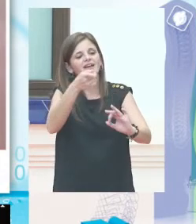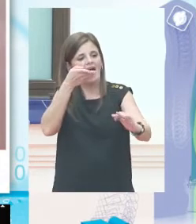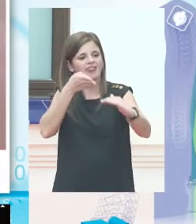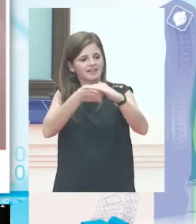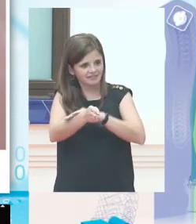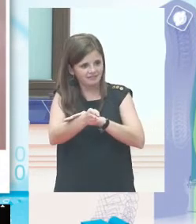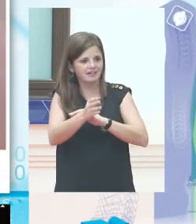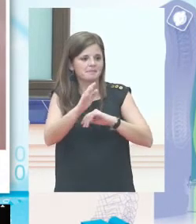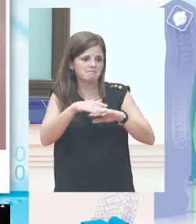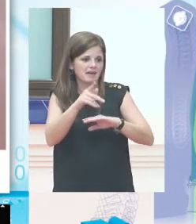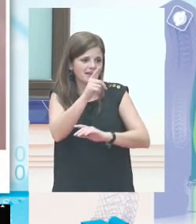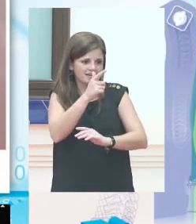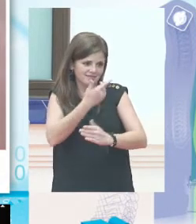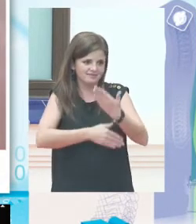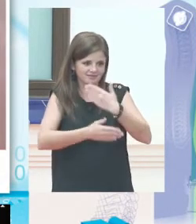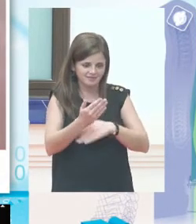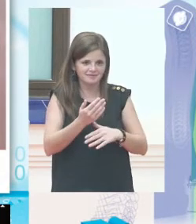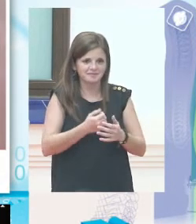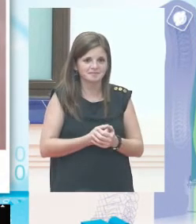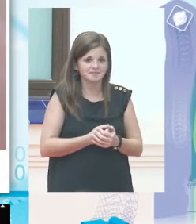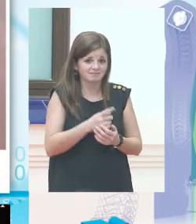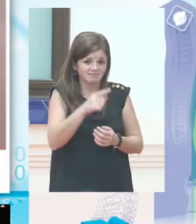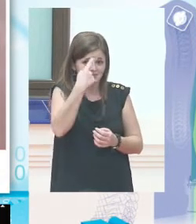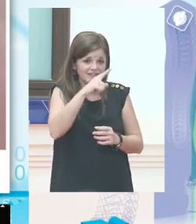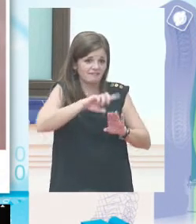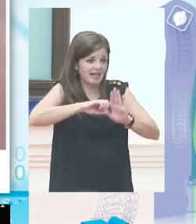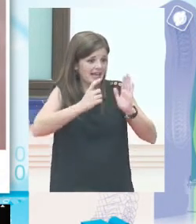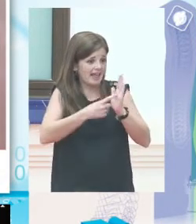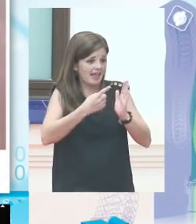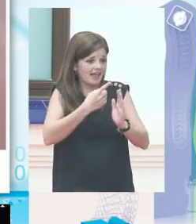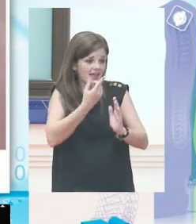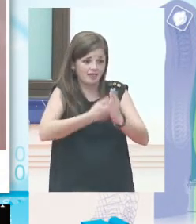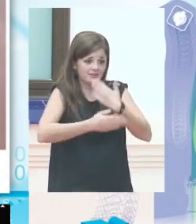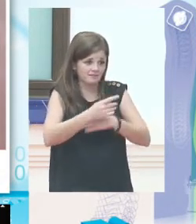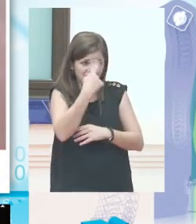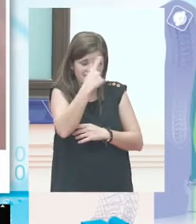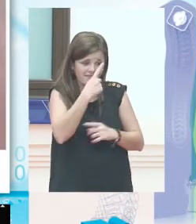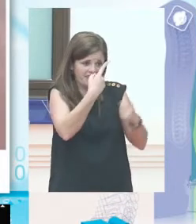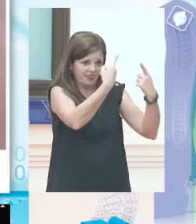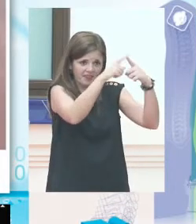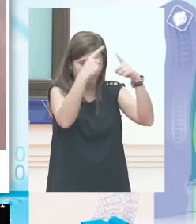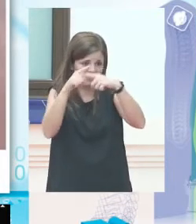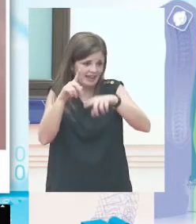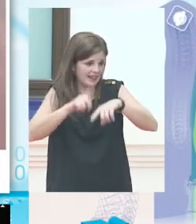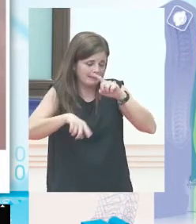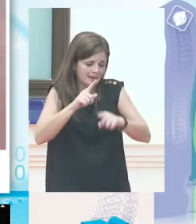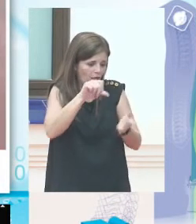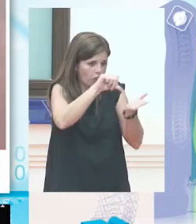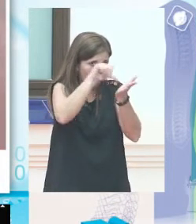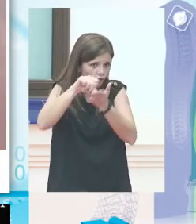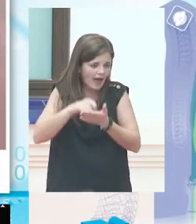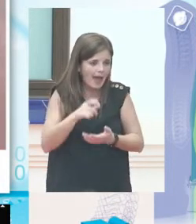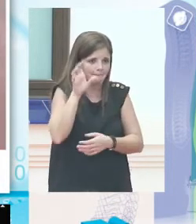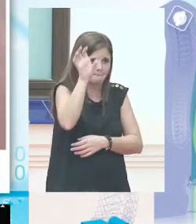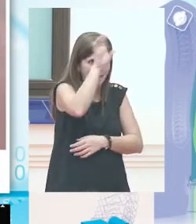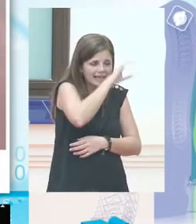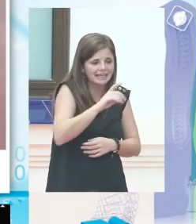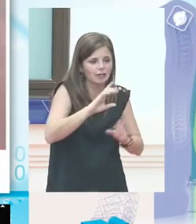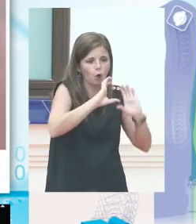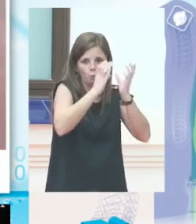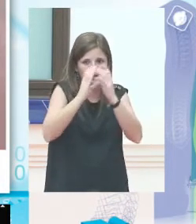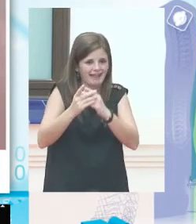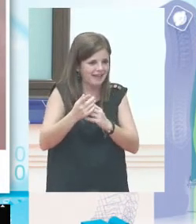que la ley marca. Bueno, ya sabéis que las leyes de accesibilidad también son diferentes en cada comunidad, ciudad, país. Es